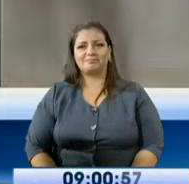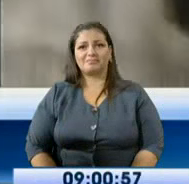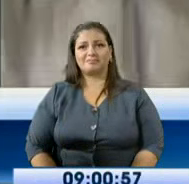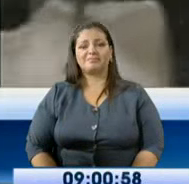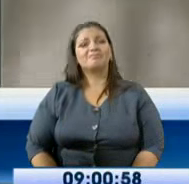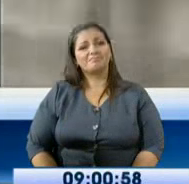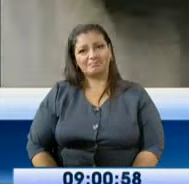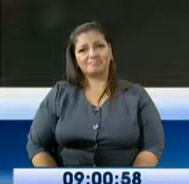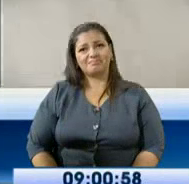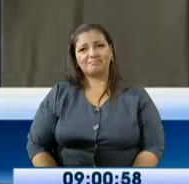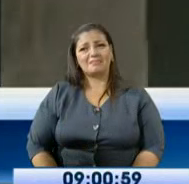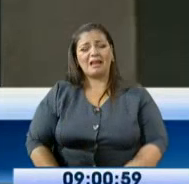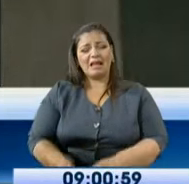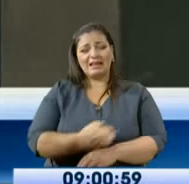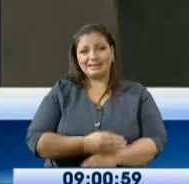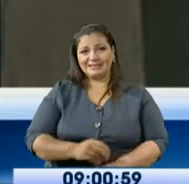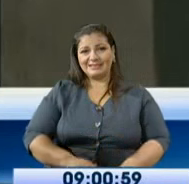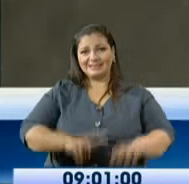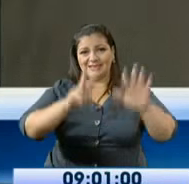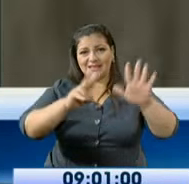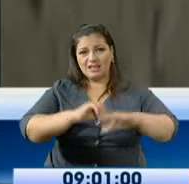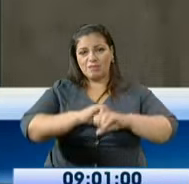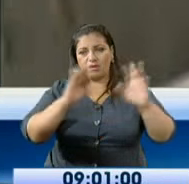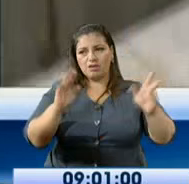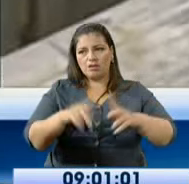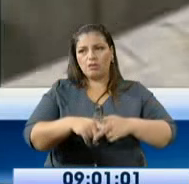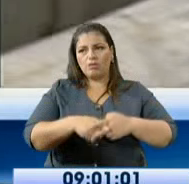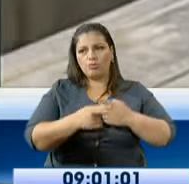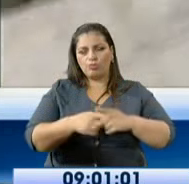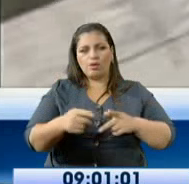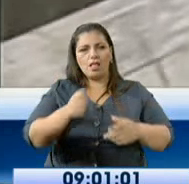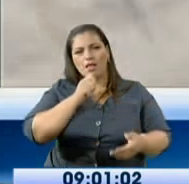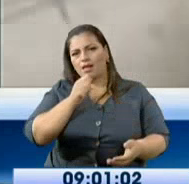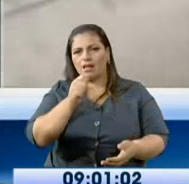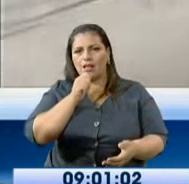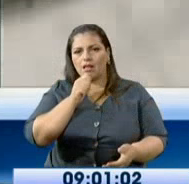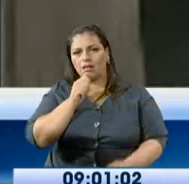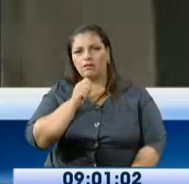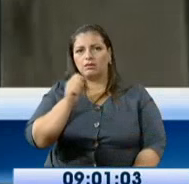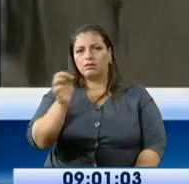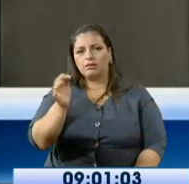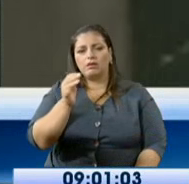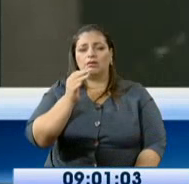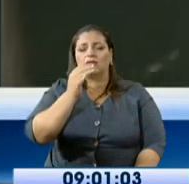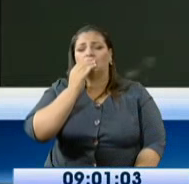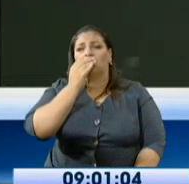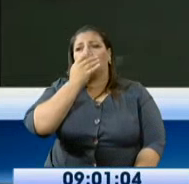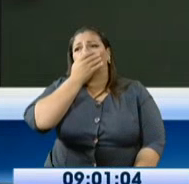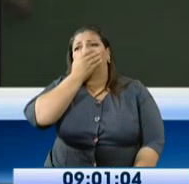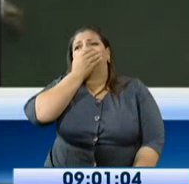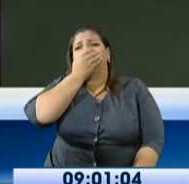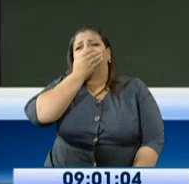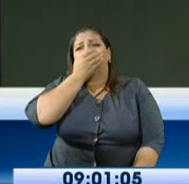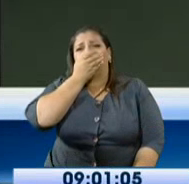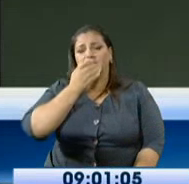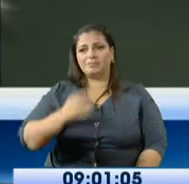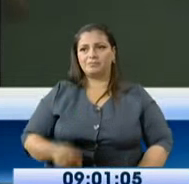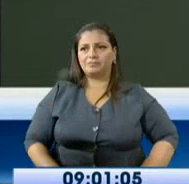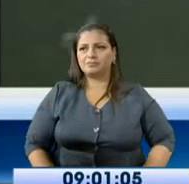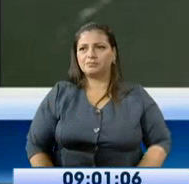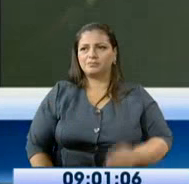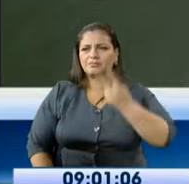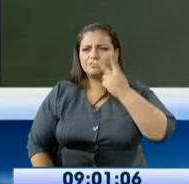7, casi un poco antes de las 7 estamos aquí. Mira tú, mira eso, mira qué bien el camarógrafo nos está dando, el compañero camarógrafo, nos está dando las imágenes